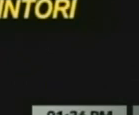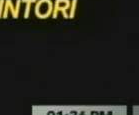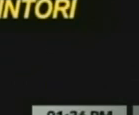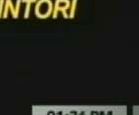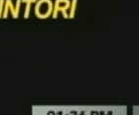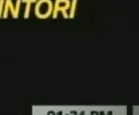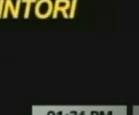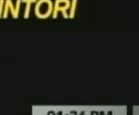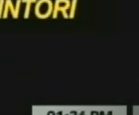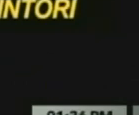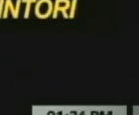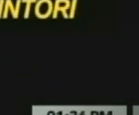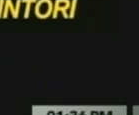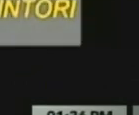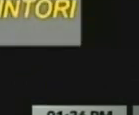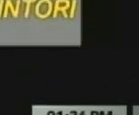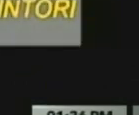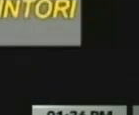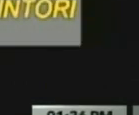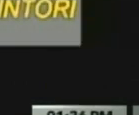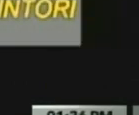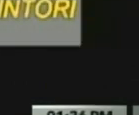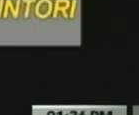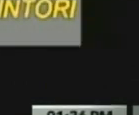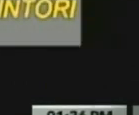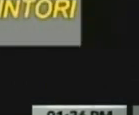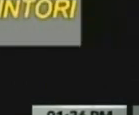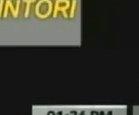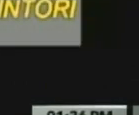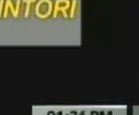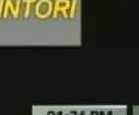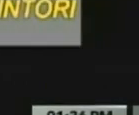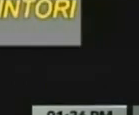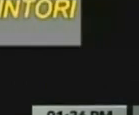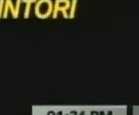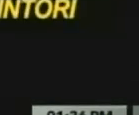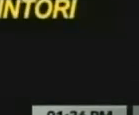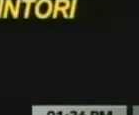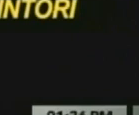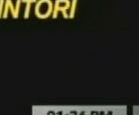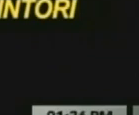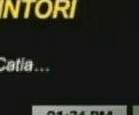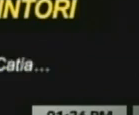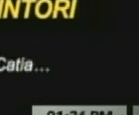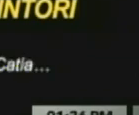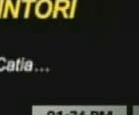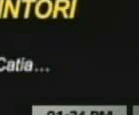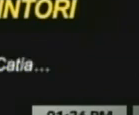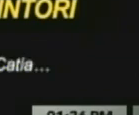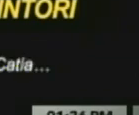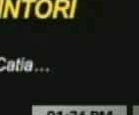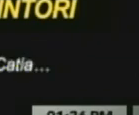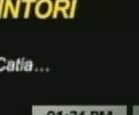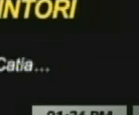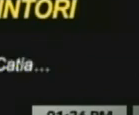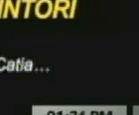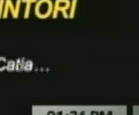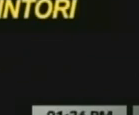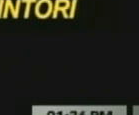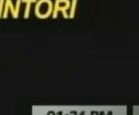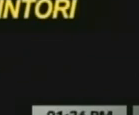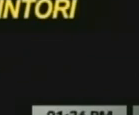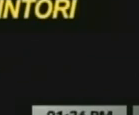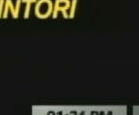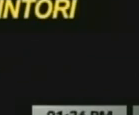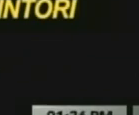dijo. Oiga, esto es lo yo estuve a punto, también. Está bien, y yo vi por aquí unos colectivos en